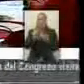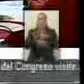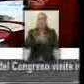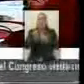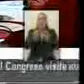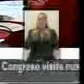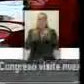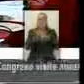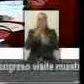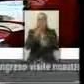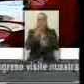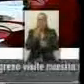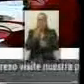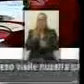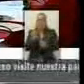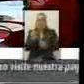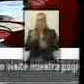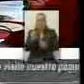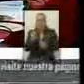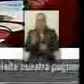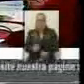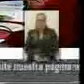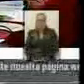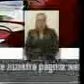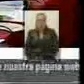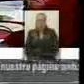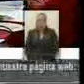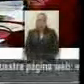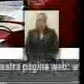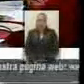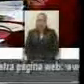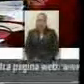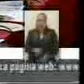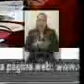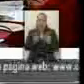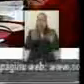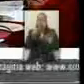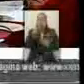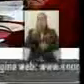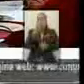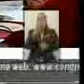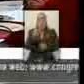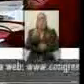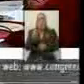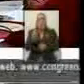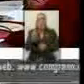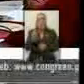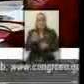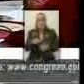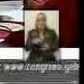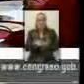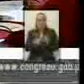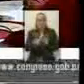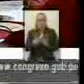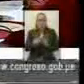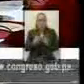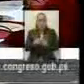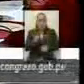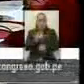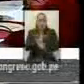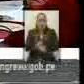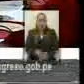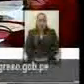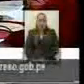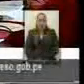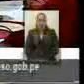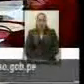Oviedo a esa empresa. ¿Pero quién es el Grupo Oviedo, presidente? Y nadie se refiere al Grupo Oviedo. Me pide una intervención, dice